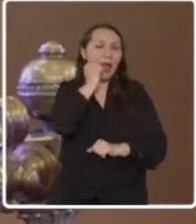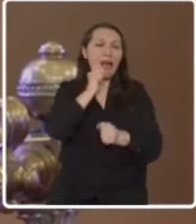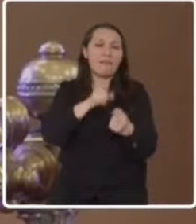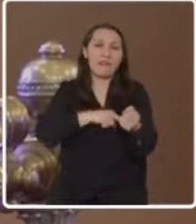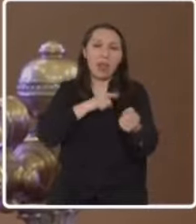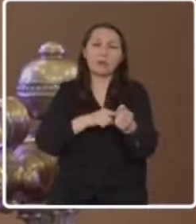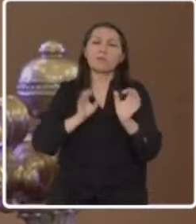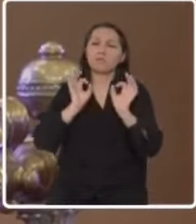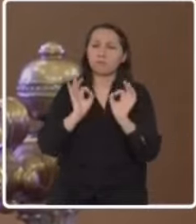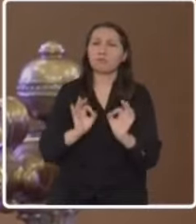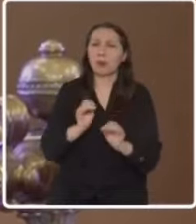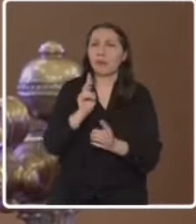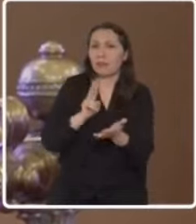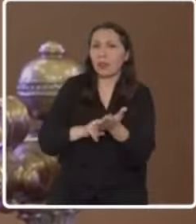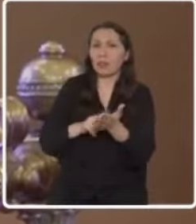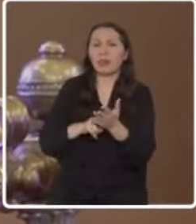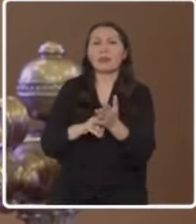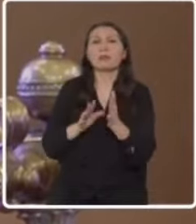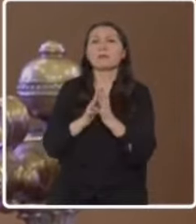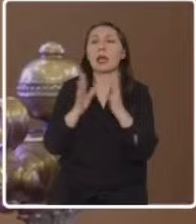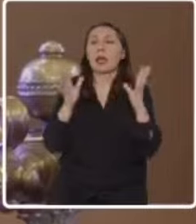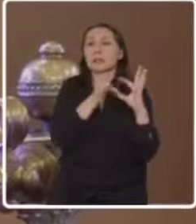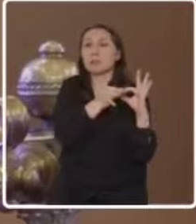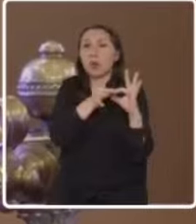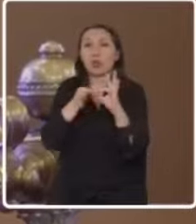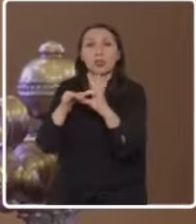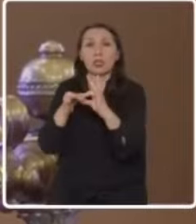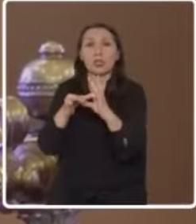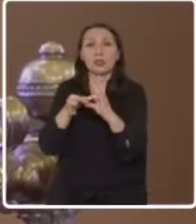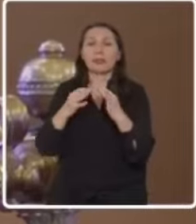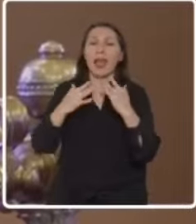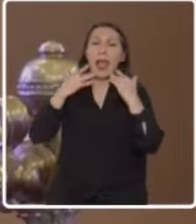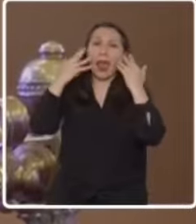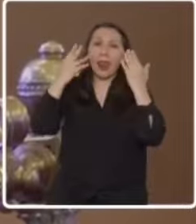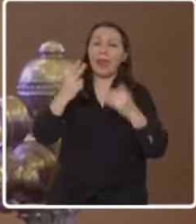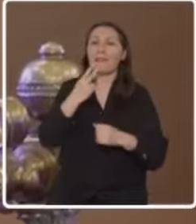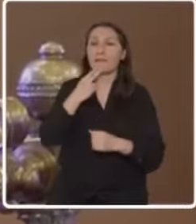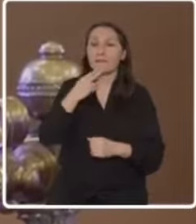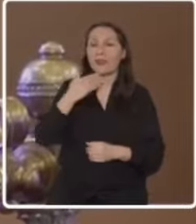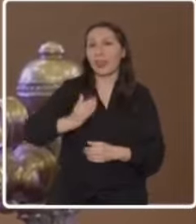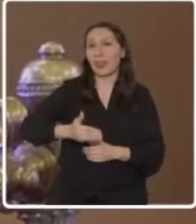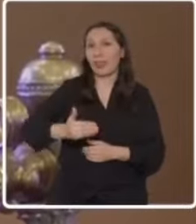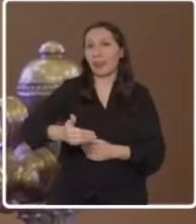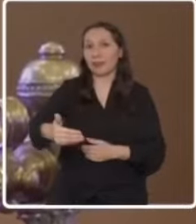y a la que sin duda era la más grande razón de su alegría de vivir.